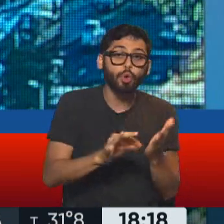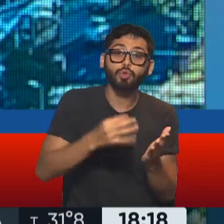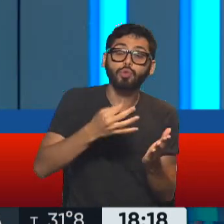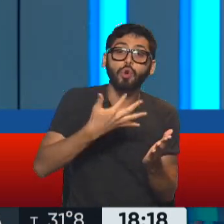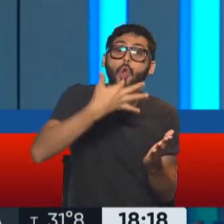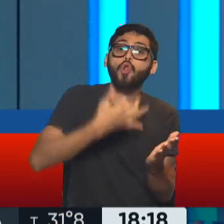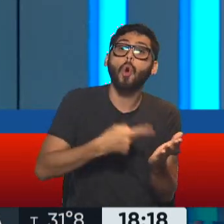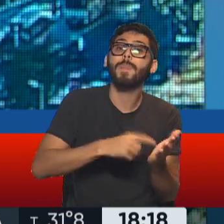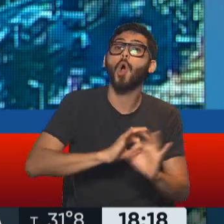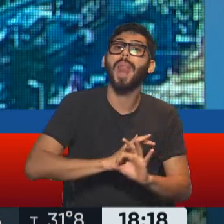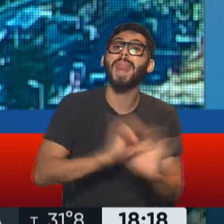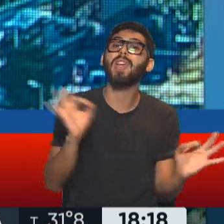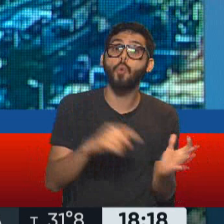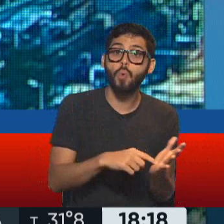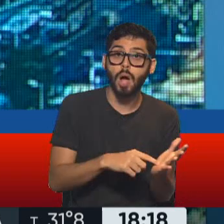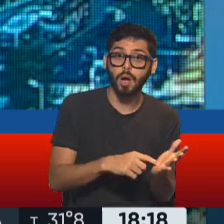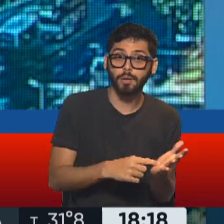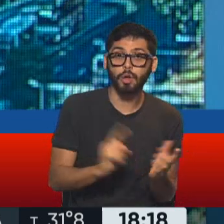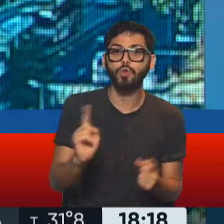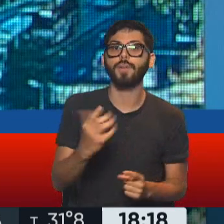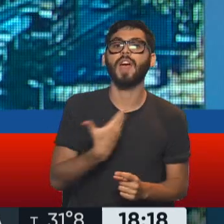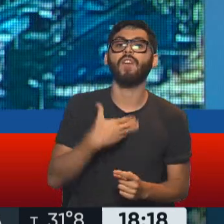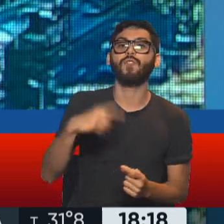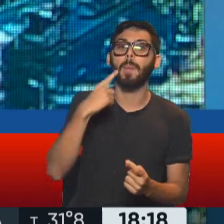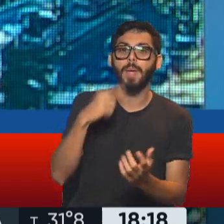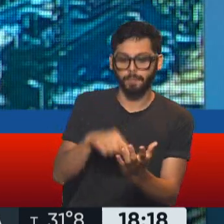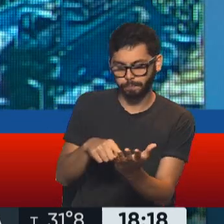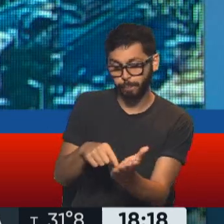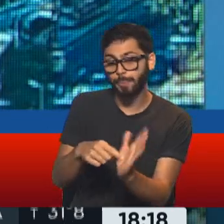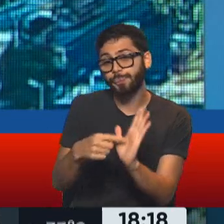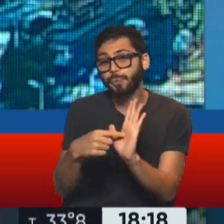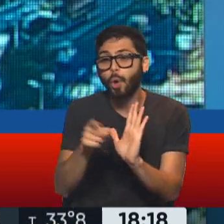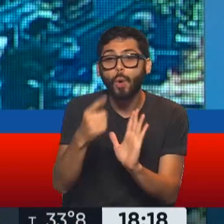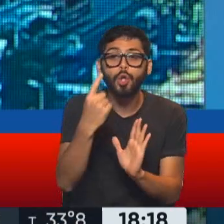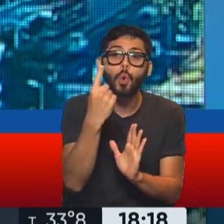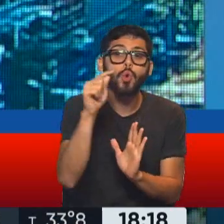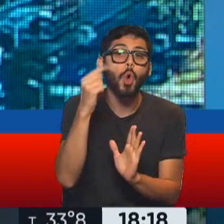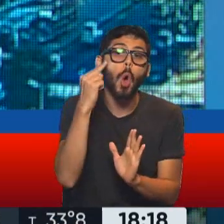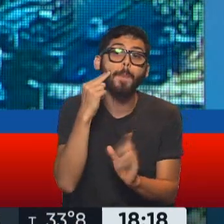FMI... la primera, ¿no? Claro, exactamente. Claro. No es que el FMI viene con un Excel y te dice, che, tenías que llegar a 1,9, llegaste a